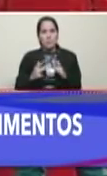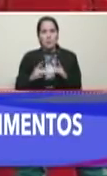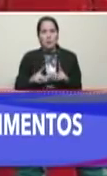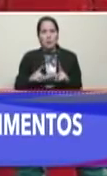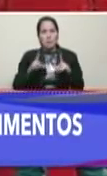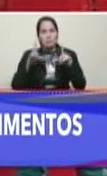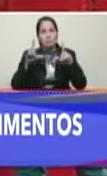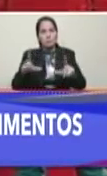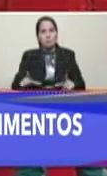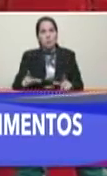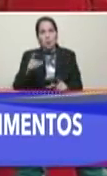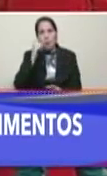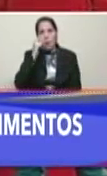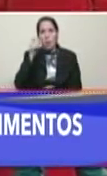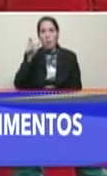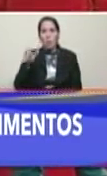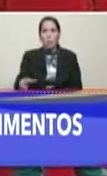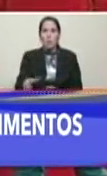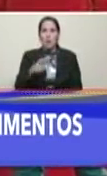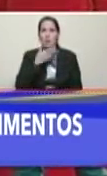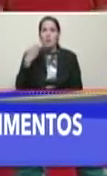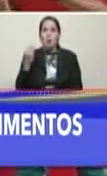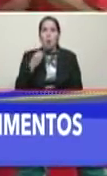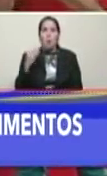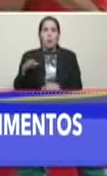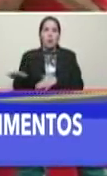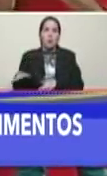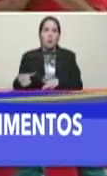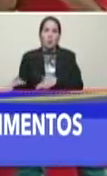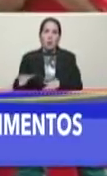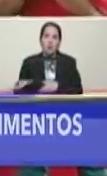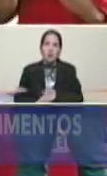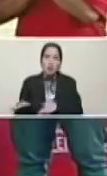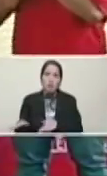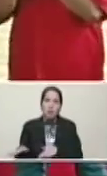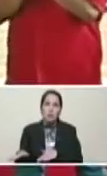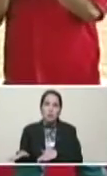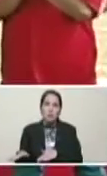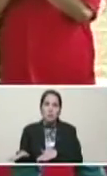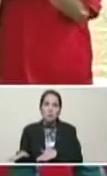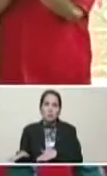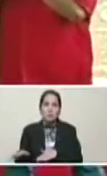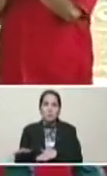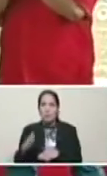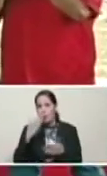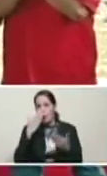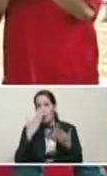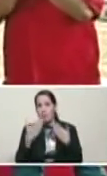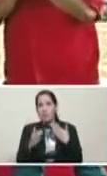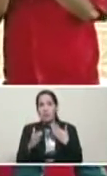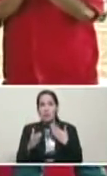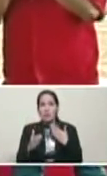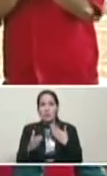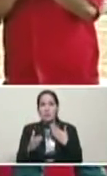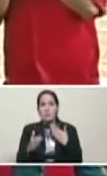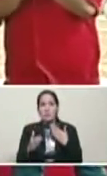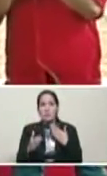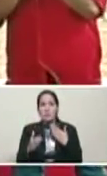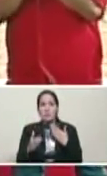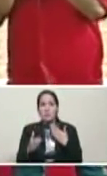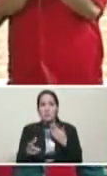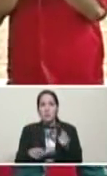a jonathan na que era un joven cojedeño que además está al frente de la